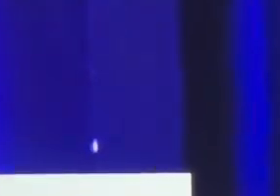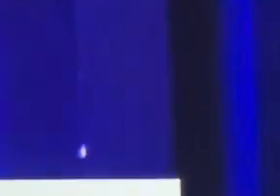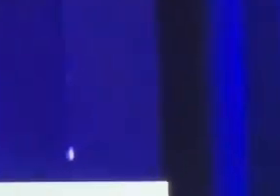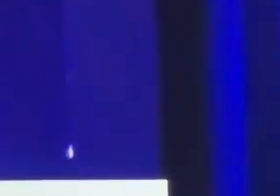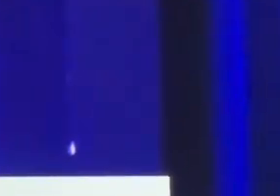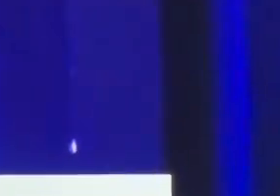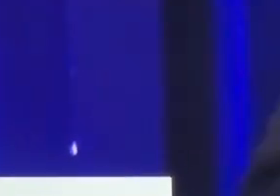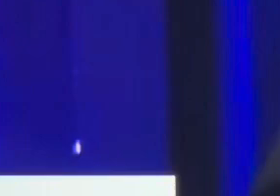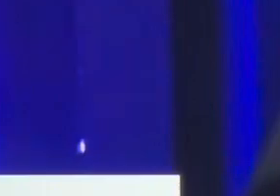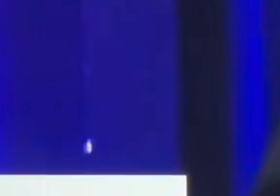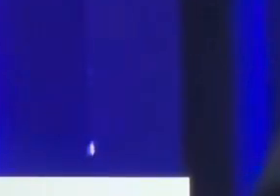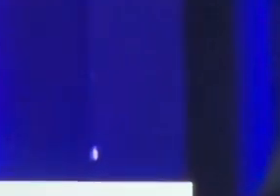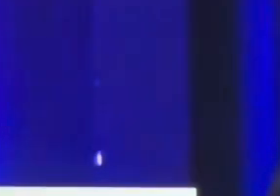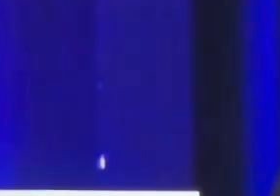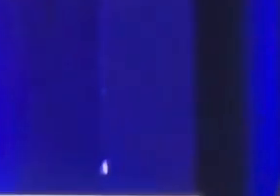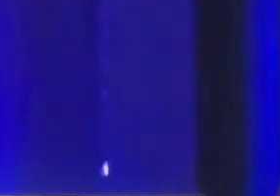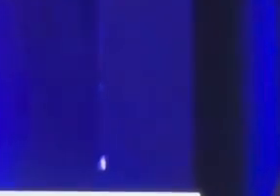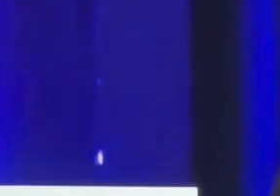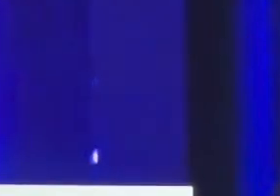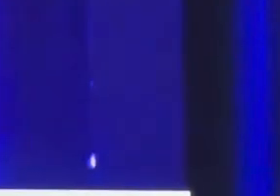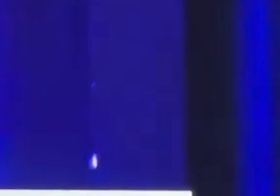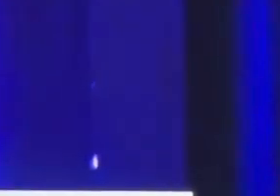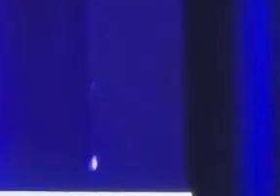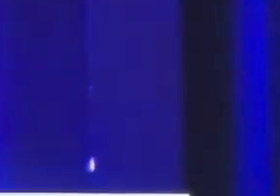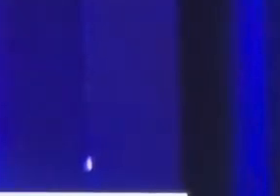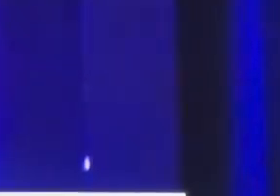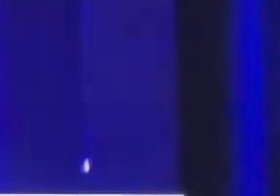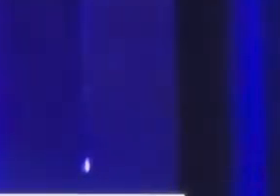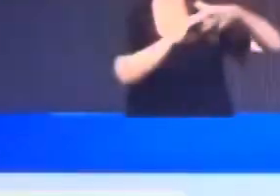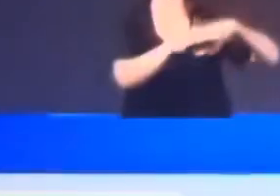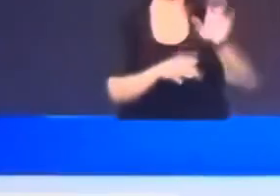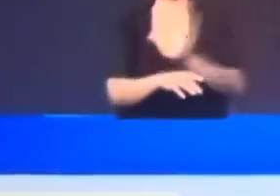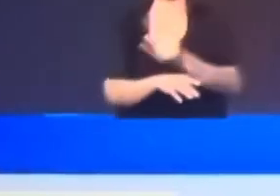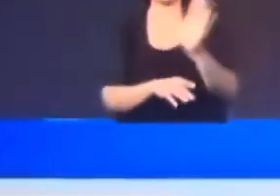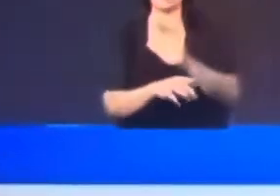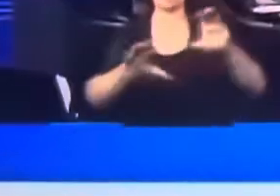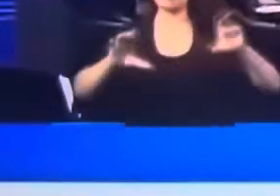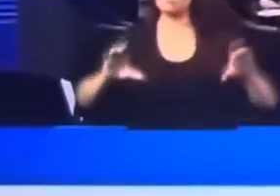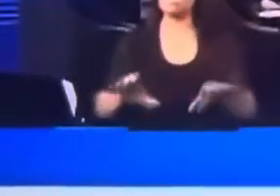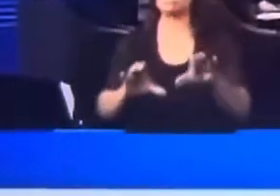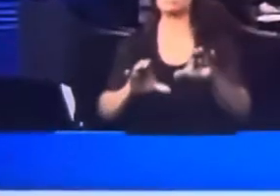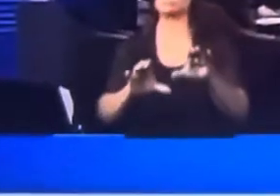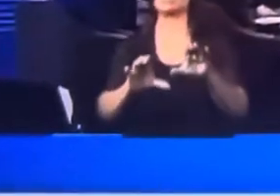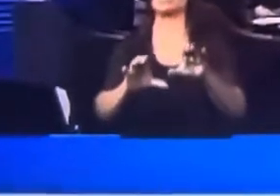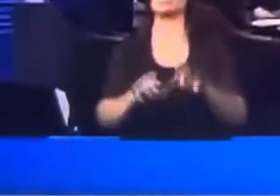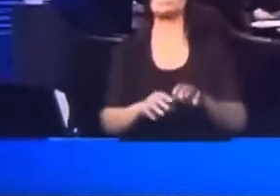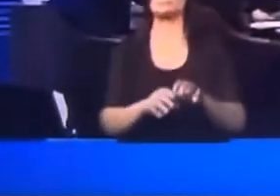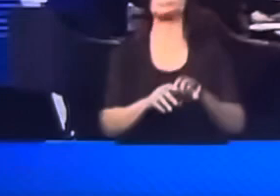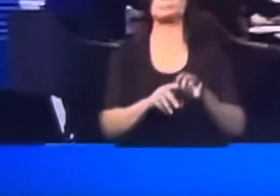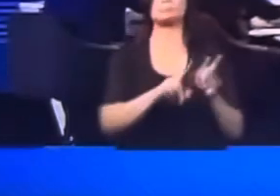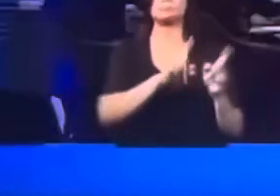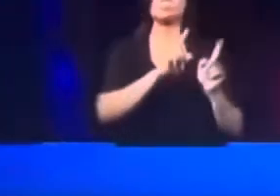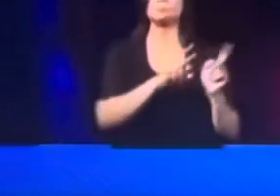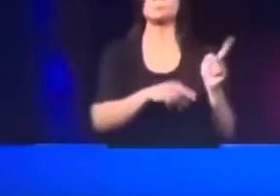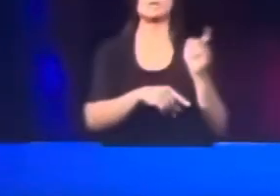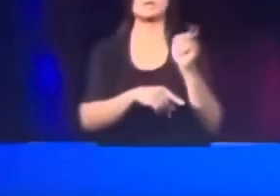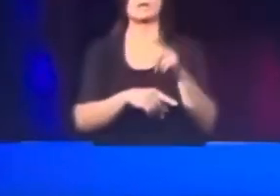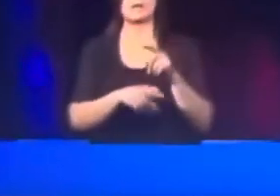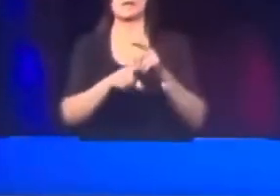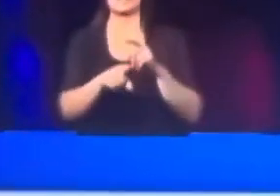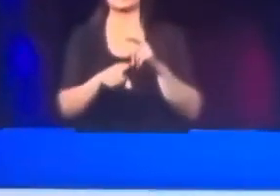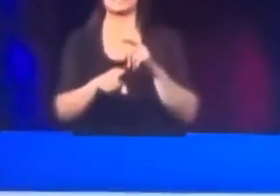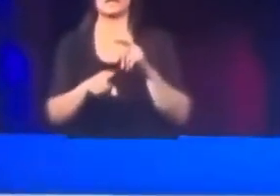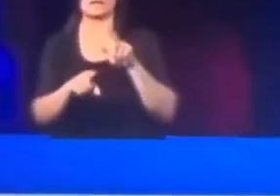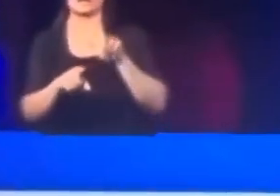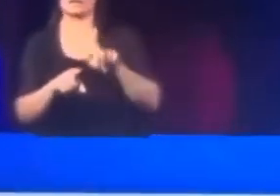independiente. Los que le dieron el no lugar a Félix Bautista, los que le dieron el archivo definitivo al otro.